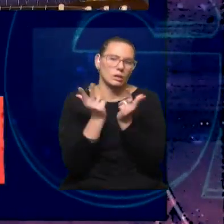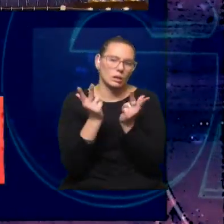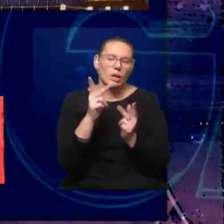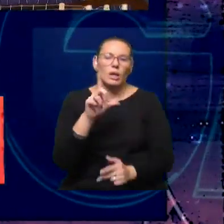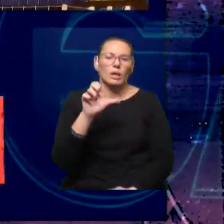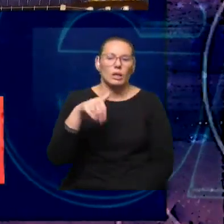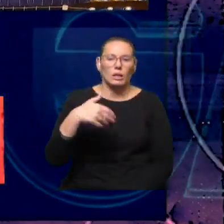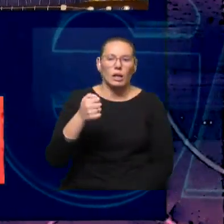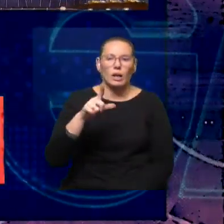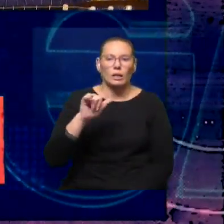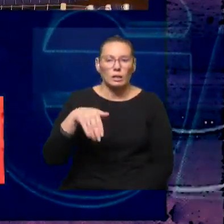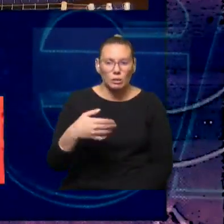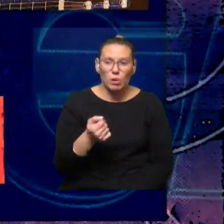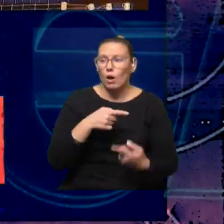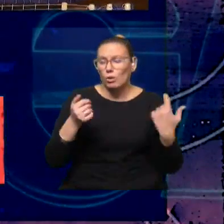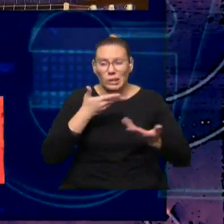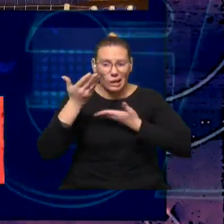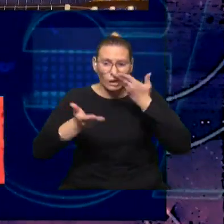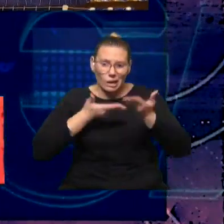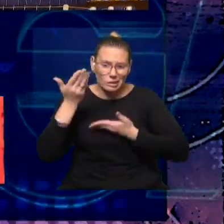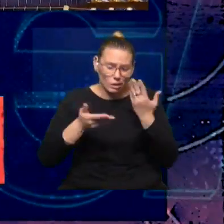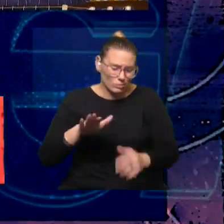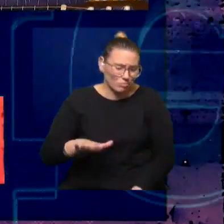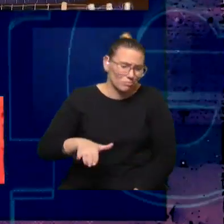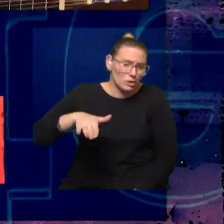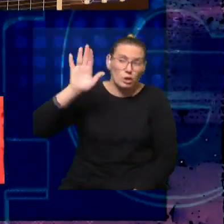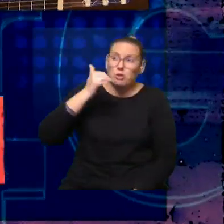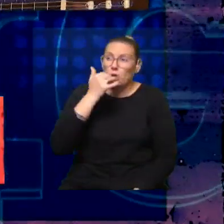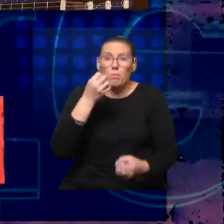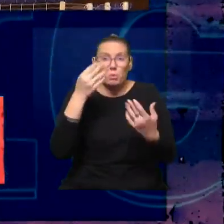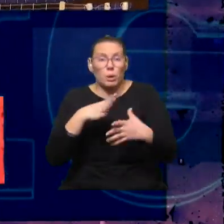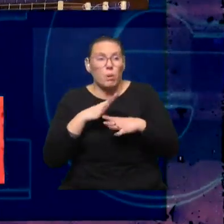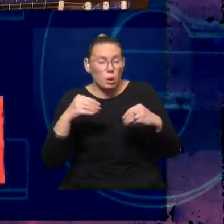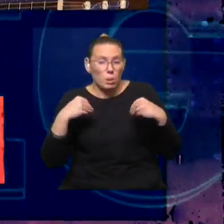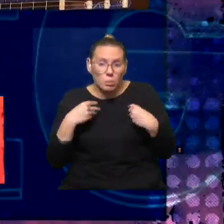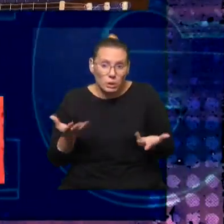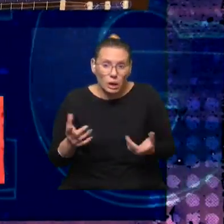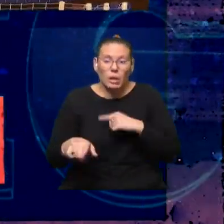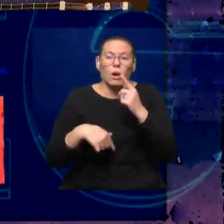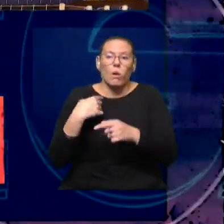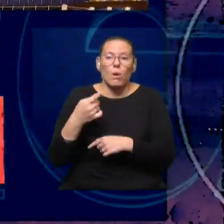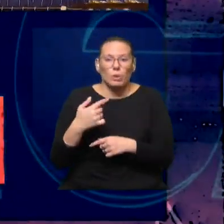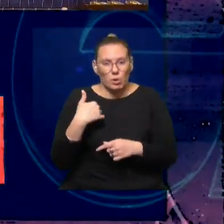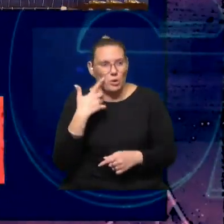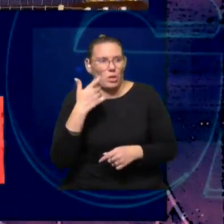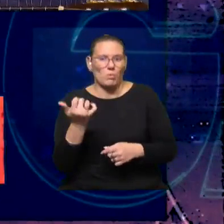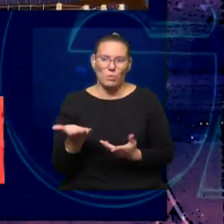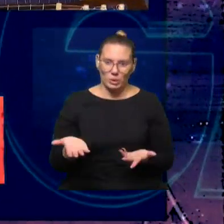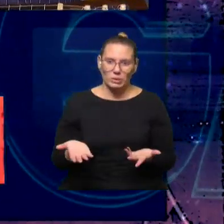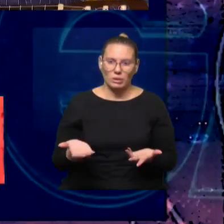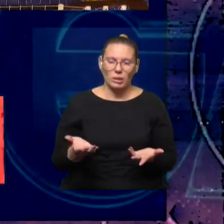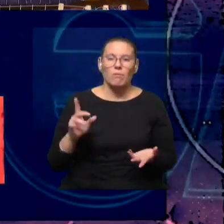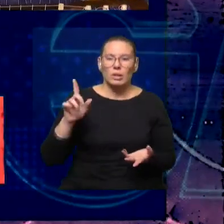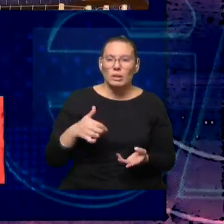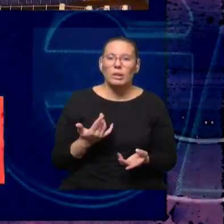Lena como Víctor Lima cosas que cantamos de desde muy chiquito sin saber por qué en la escuela después le vamos encontrando un sentido este